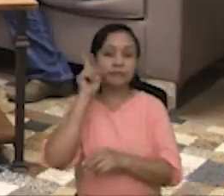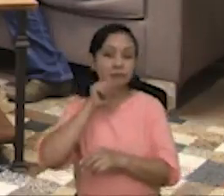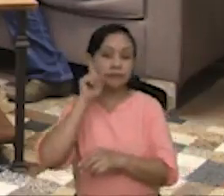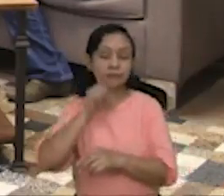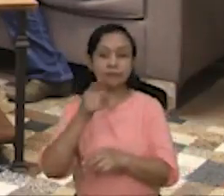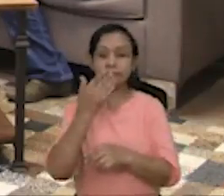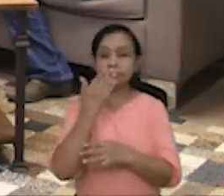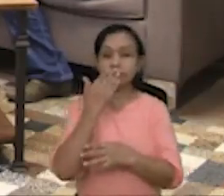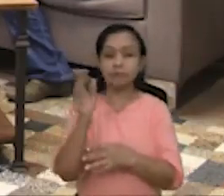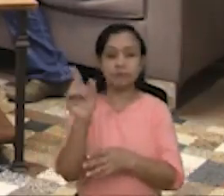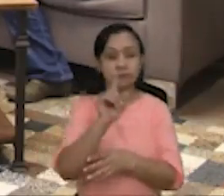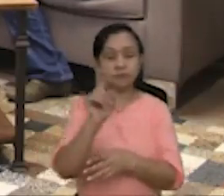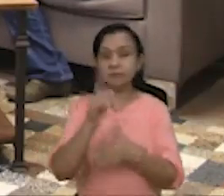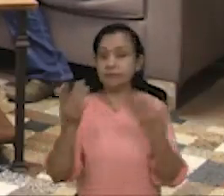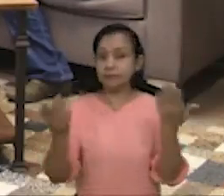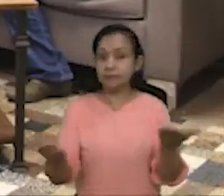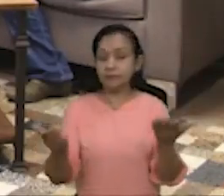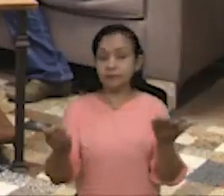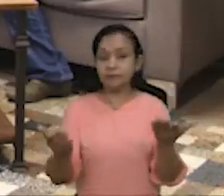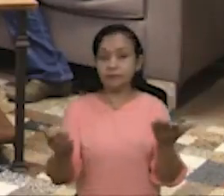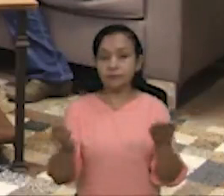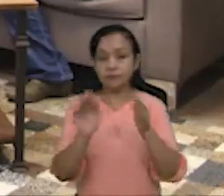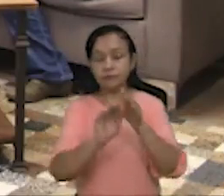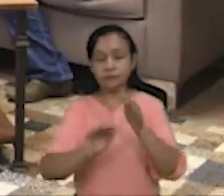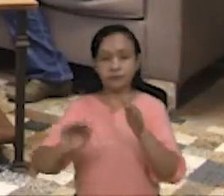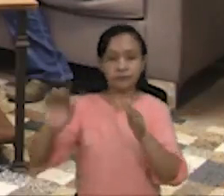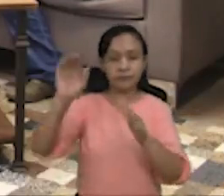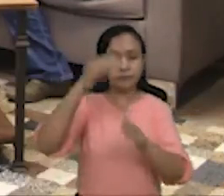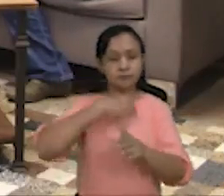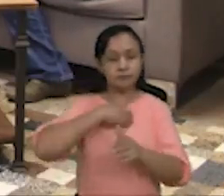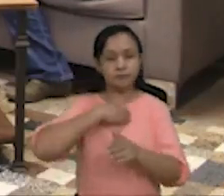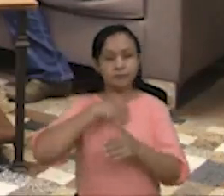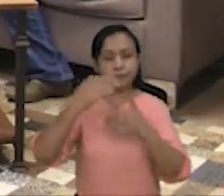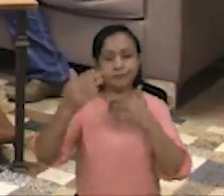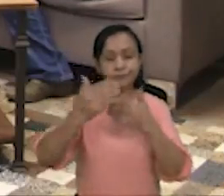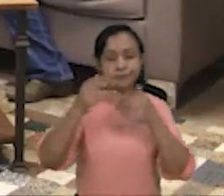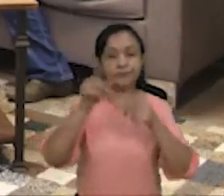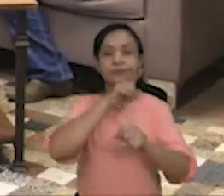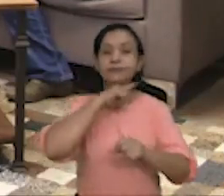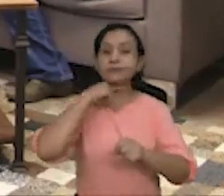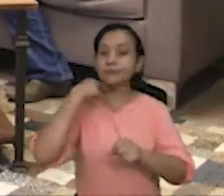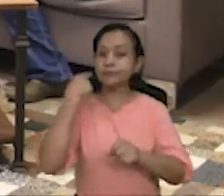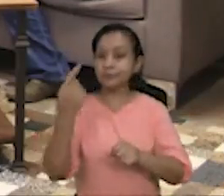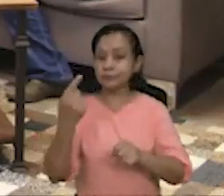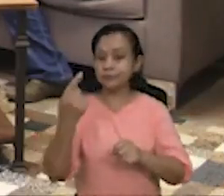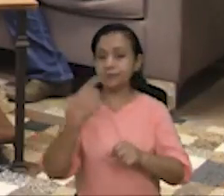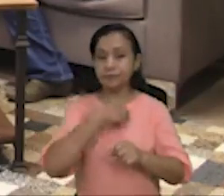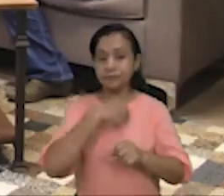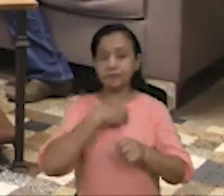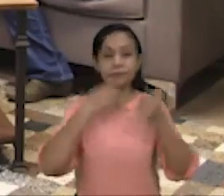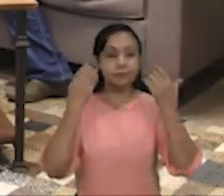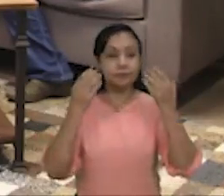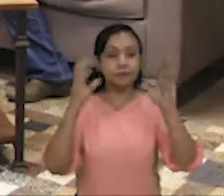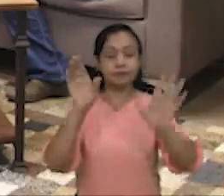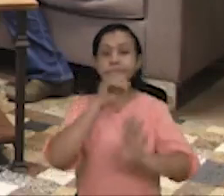es coherente, porque la máxima nuestra es acercarnos a esa verdad, y la verdad está en los hechos,